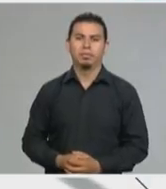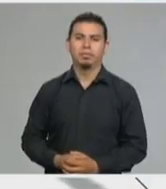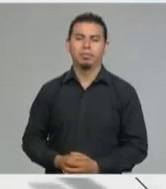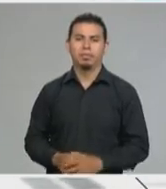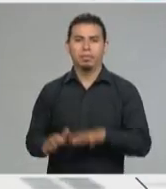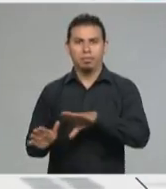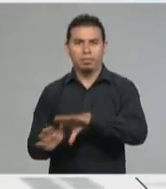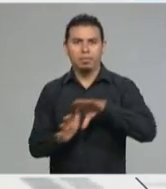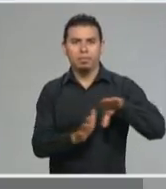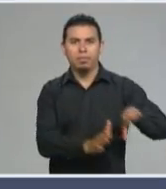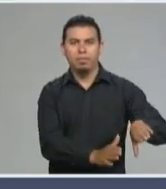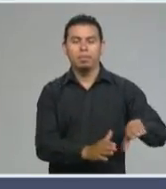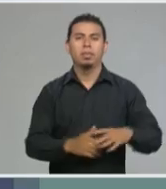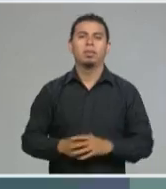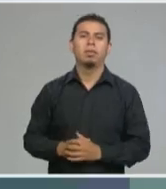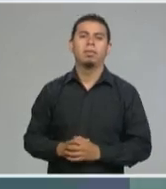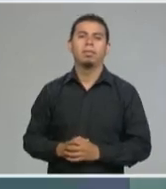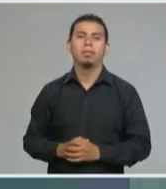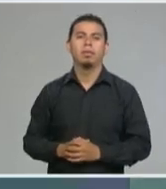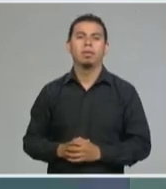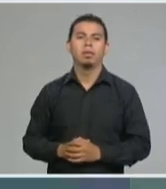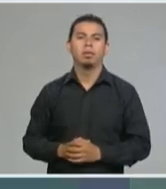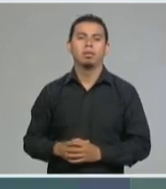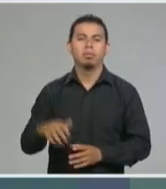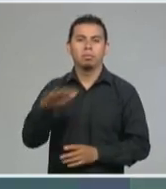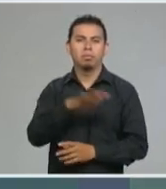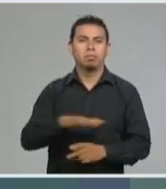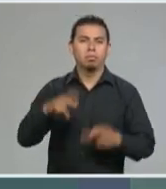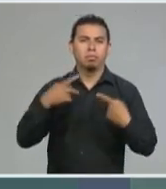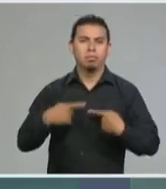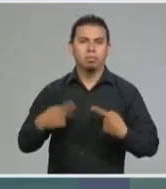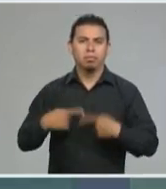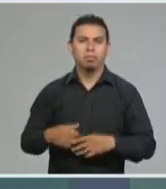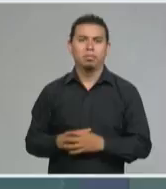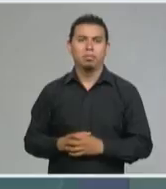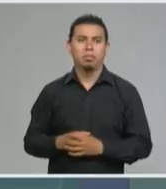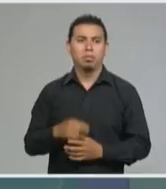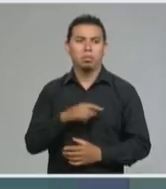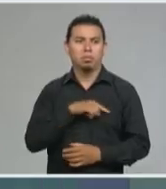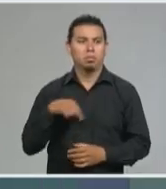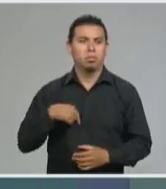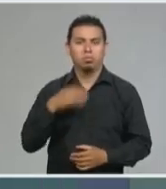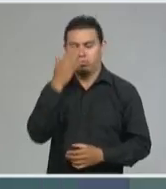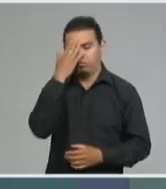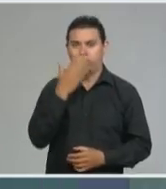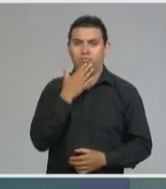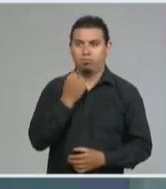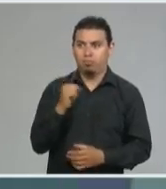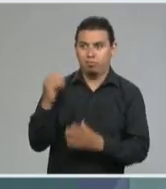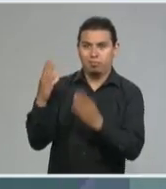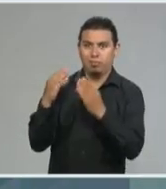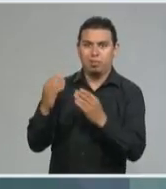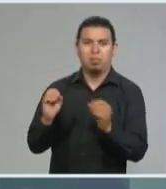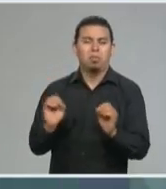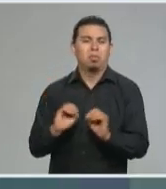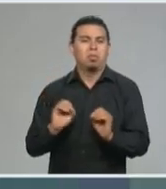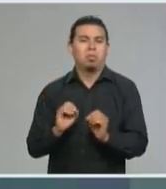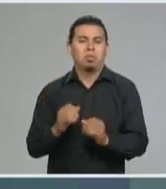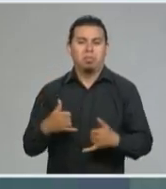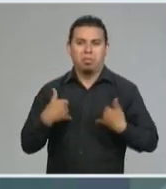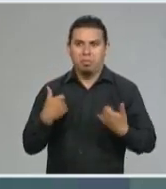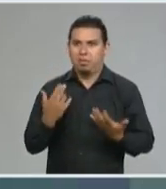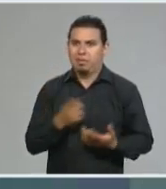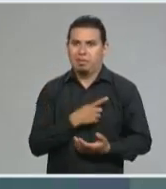Espacio Ciudadano. Ahorita no estamos capacitados como sociedad, independiente como